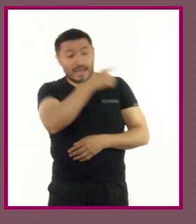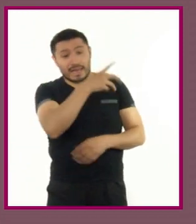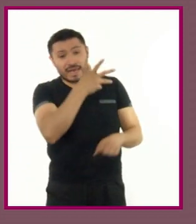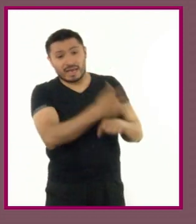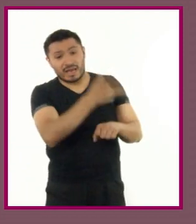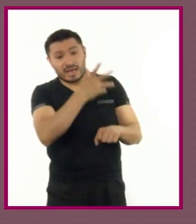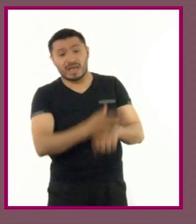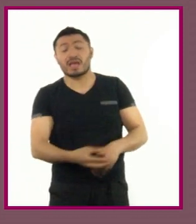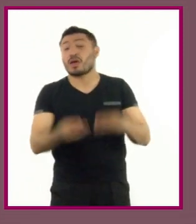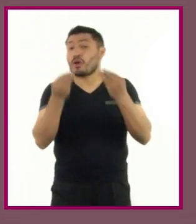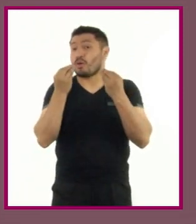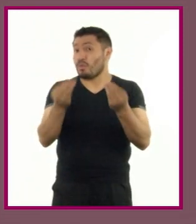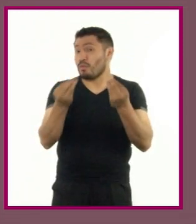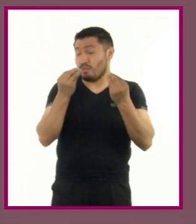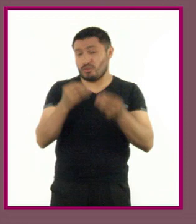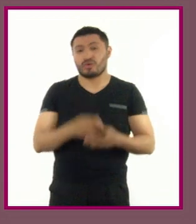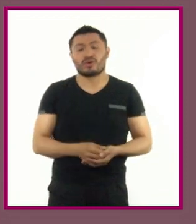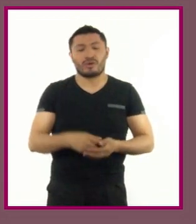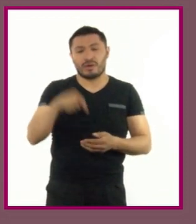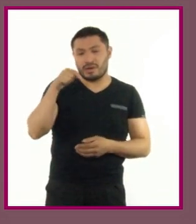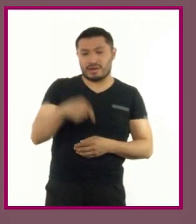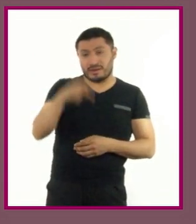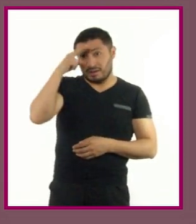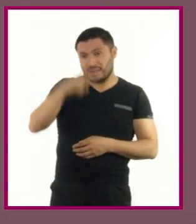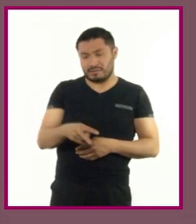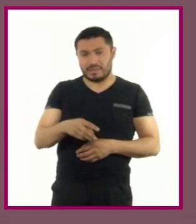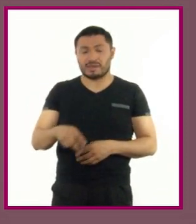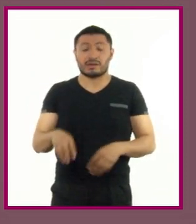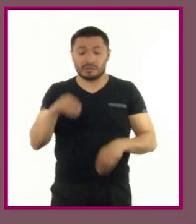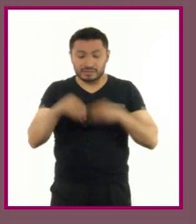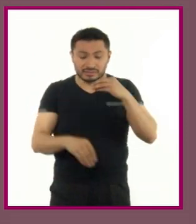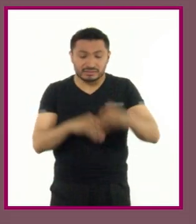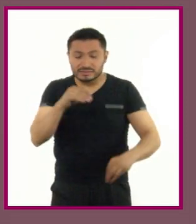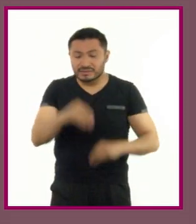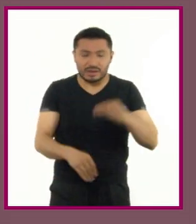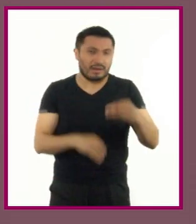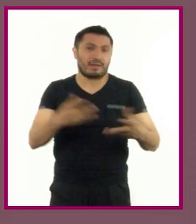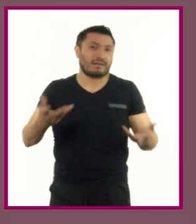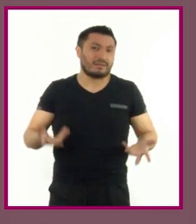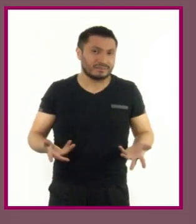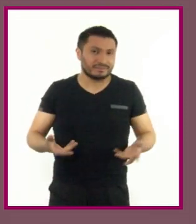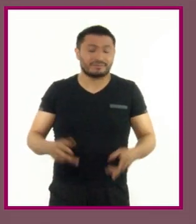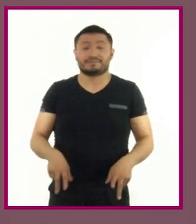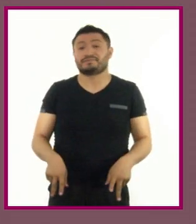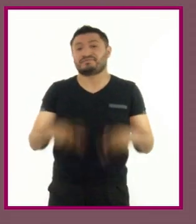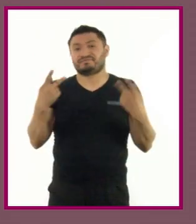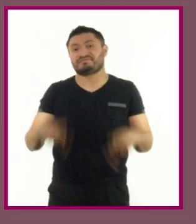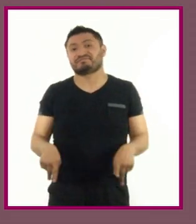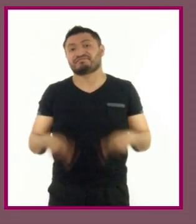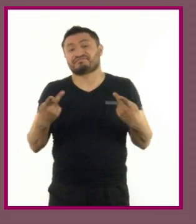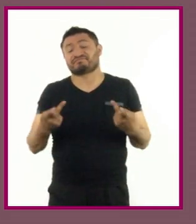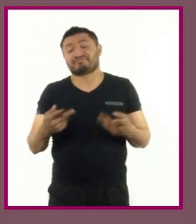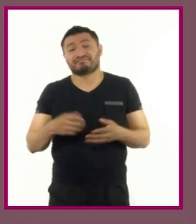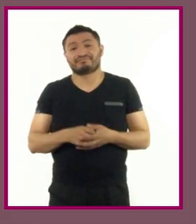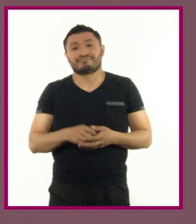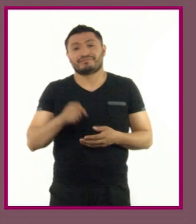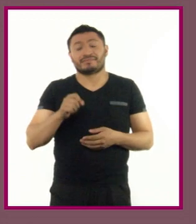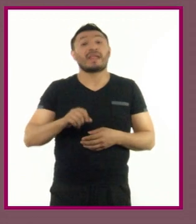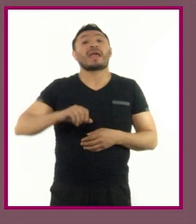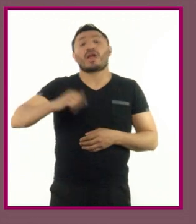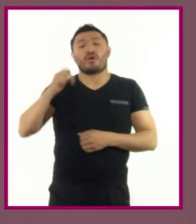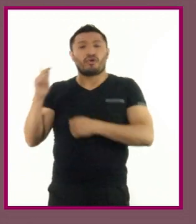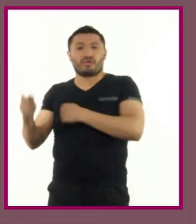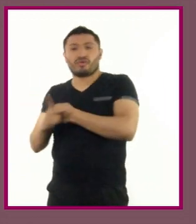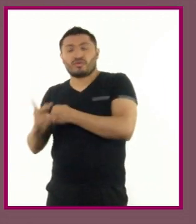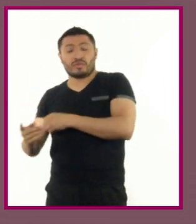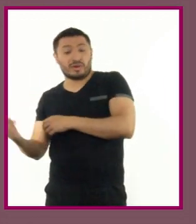principal mercado y México es productor y paso además de drogas de otros